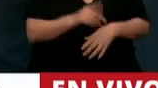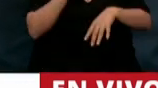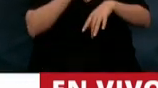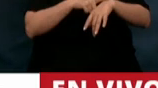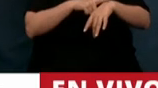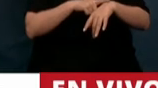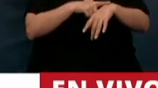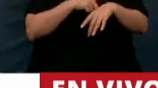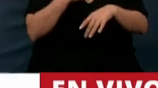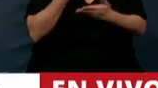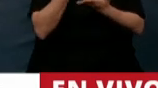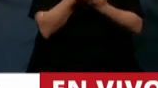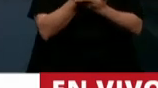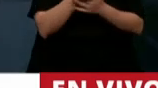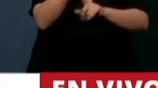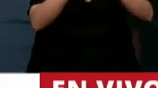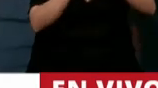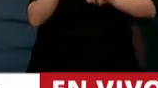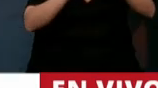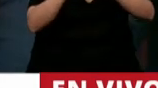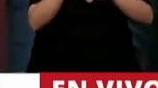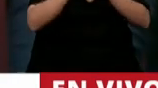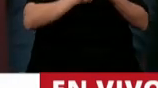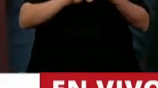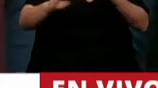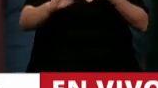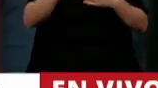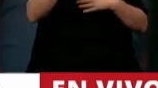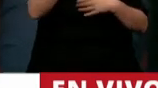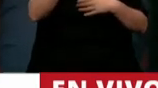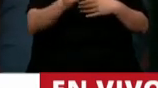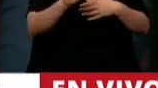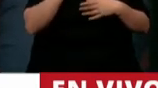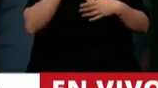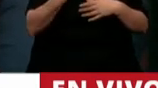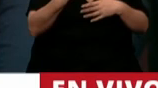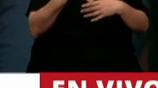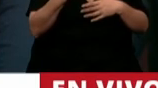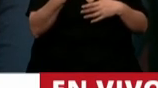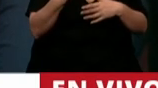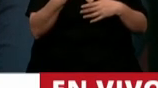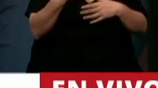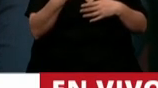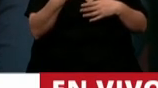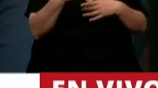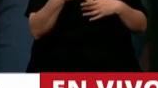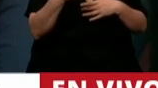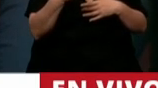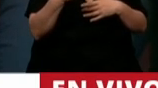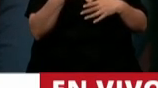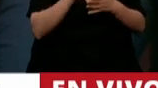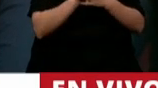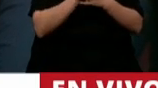Voy a pedir primero a viva voz de aquellos diputados que aparecen